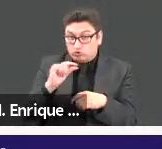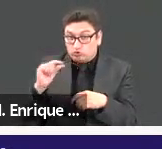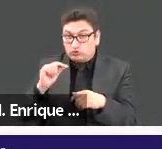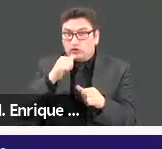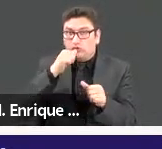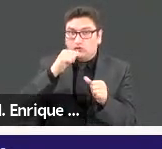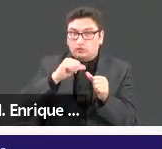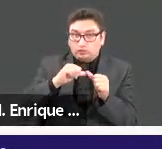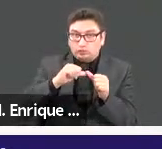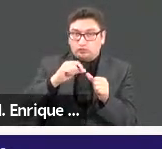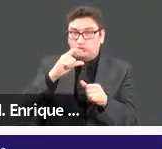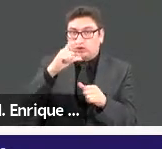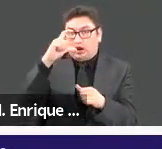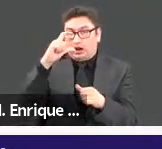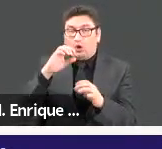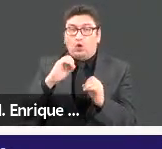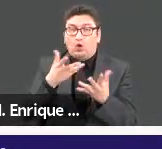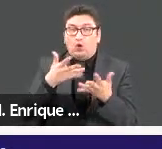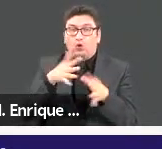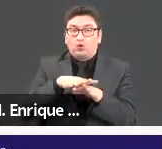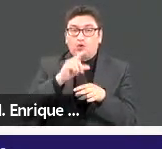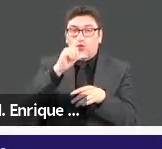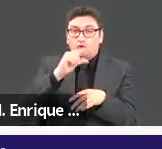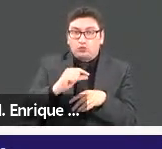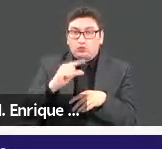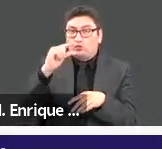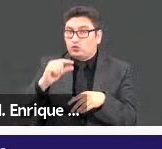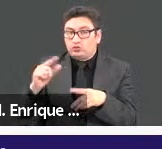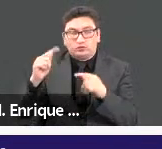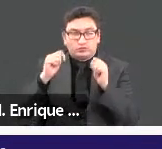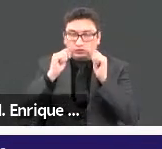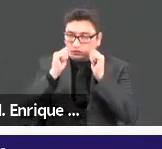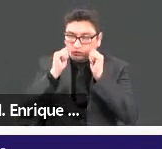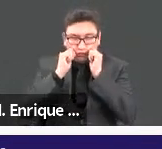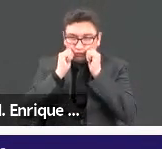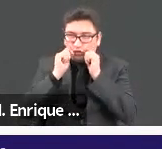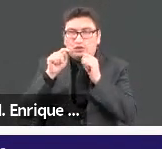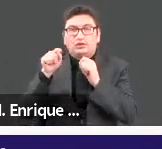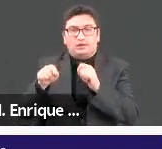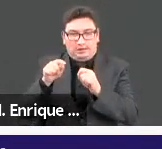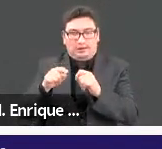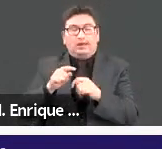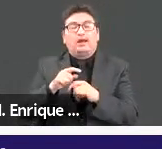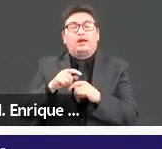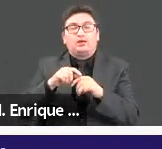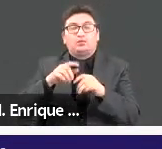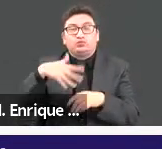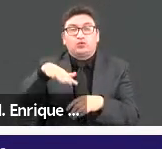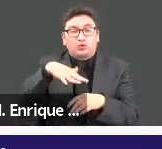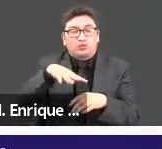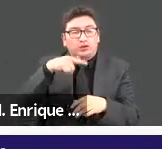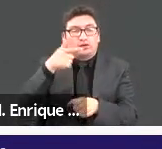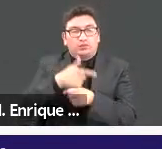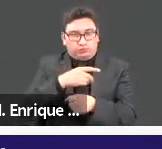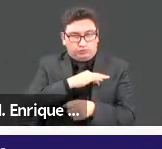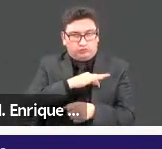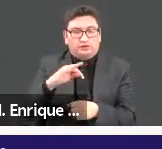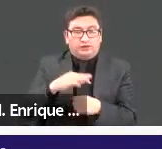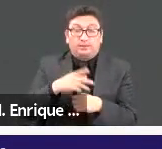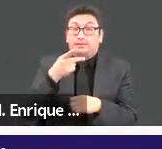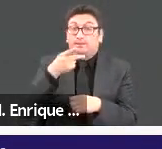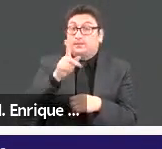o mezcladas mayúsculas con minúsculas. No importa, para el sistema lo va a reconocer. Lo que sí es importante